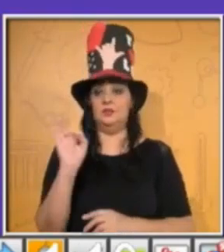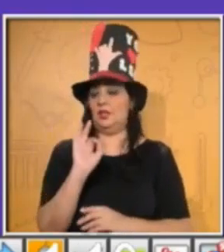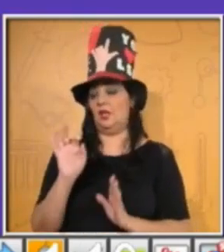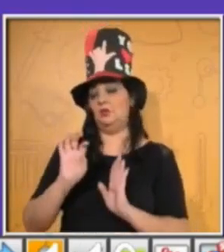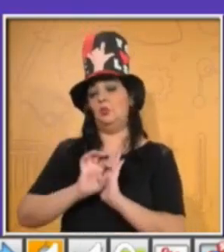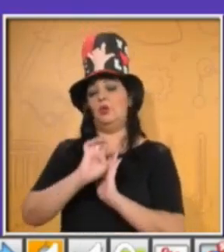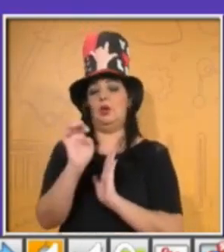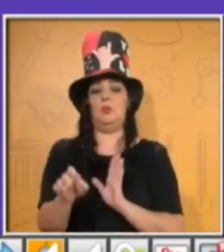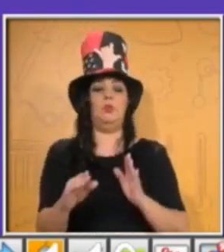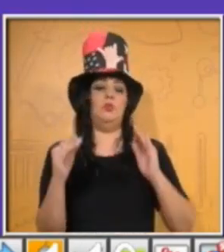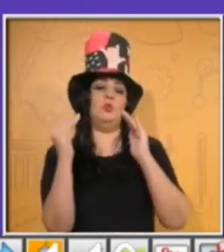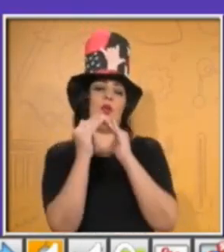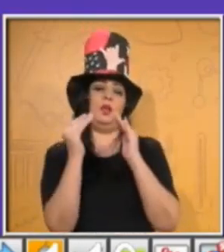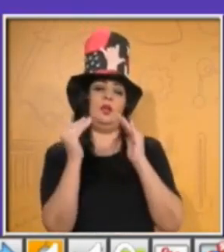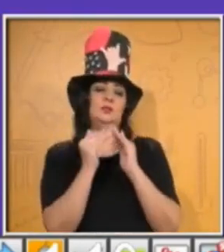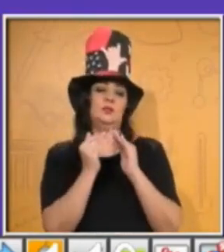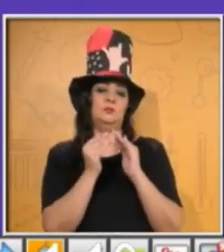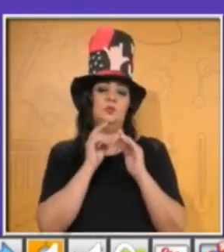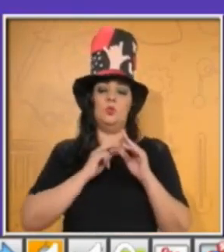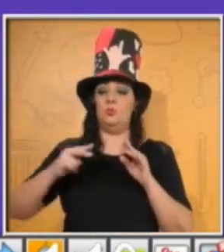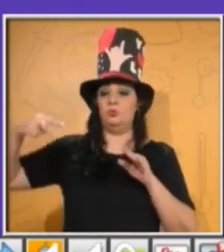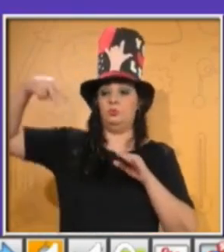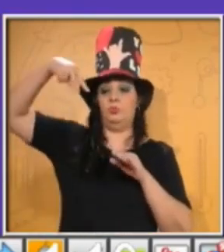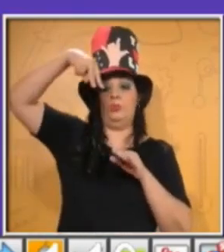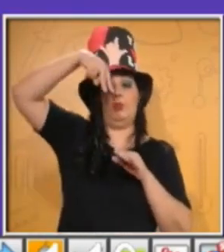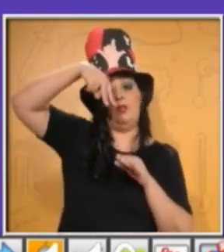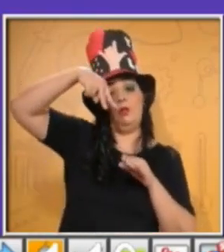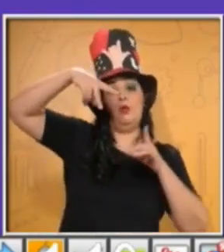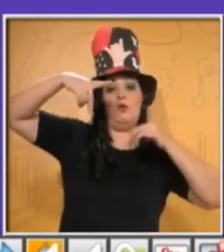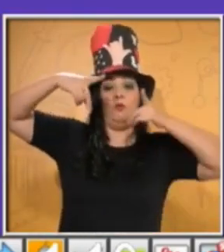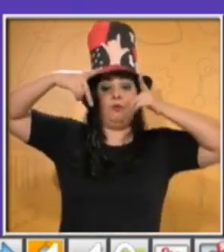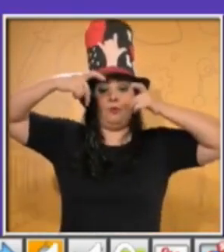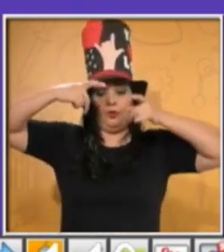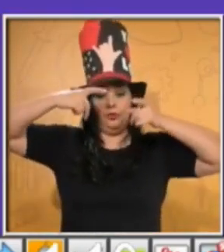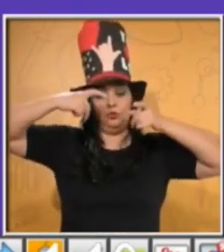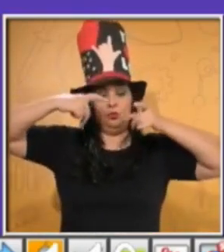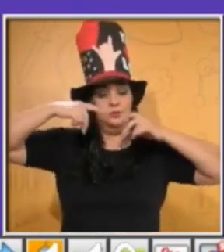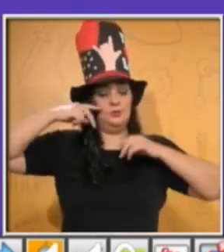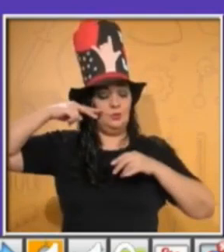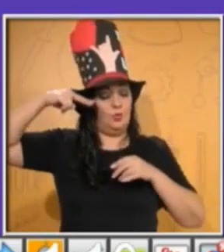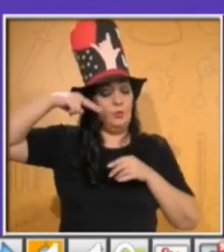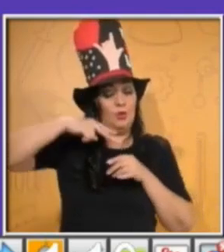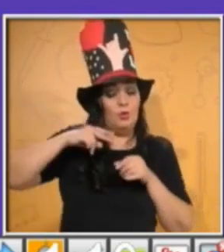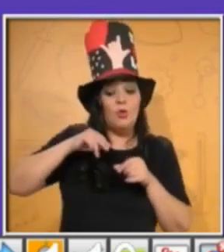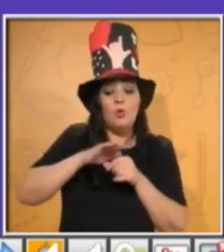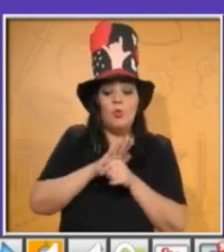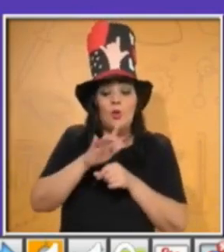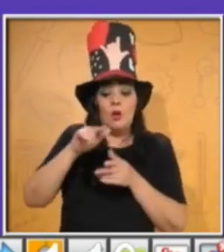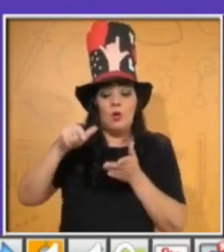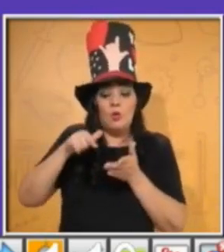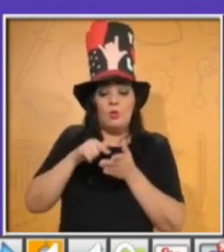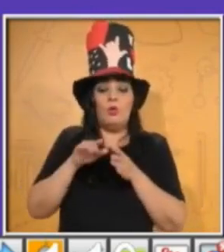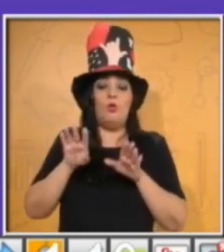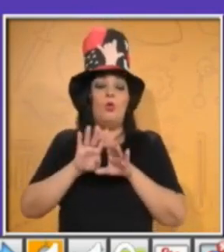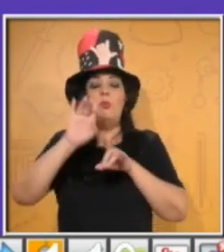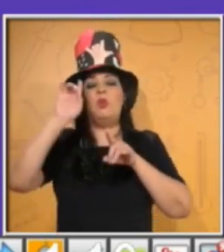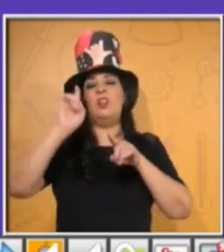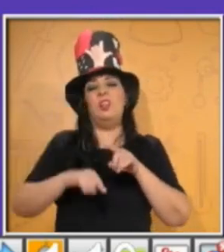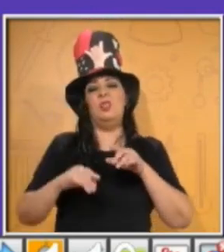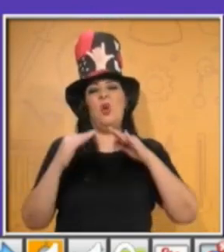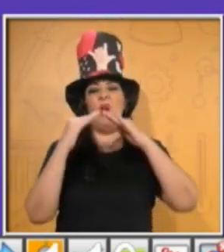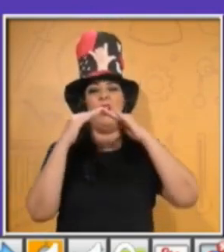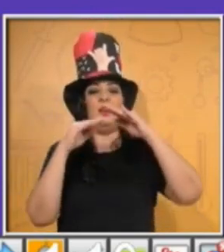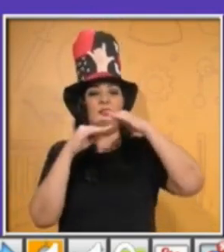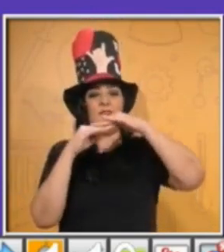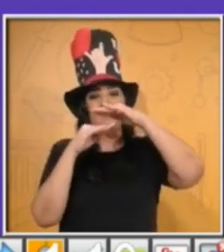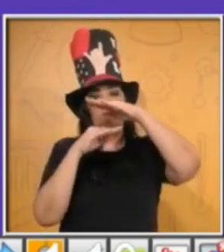por ejemplo, es como si me fuera al aire y tomara una fotografía. Entonces, pues bueno, como que le quitara el techo a la casa y yo